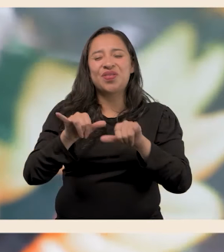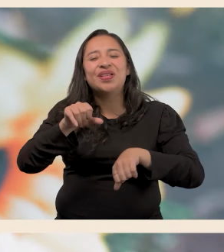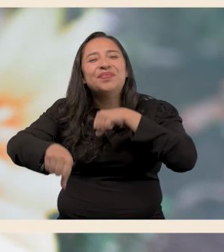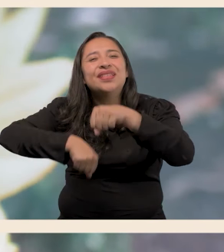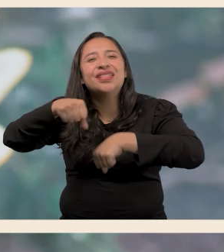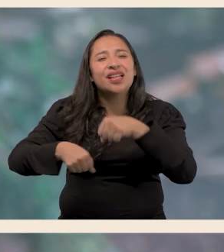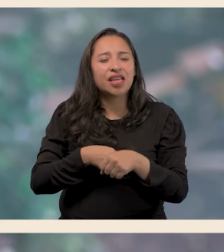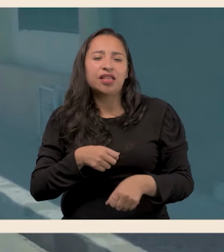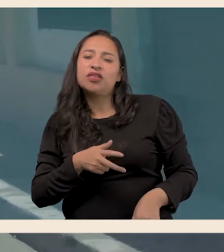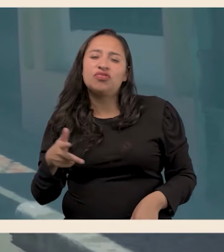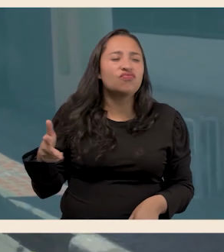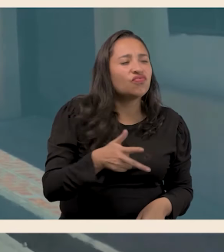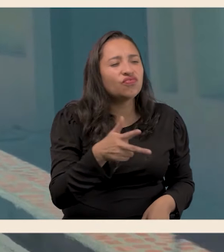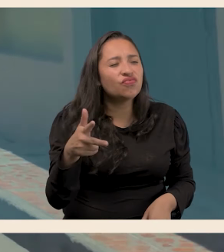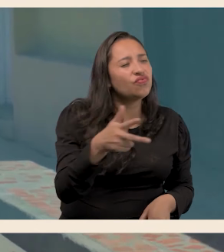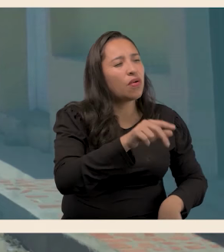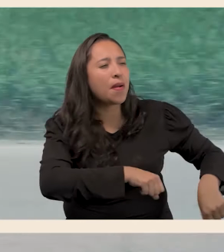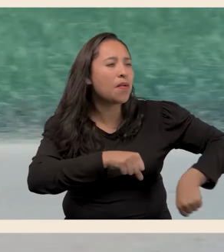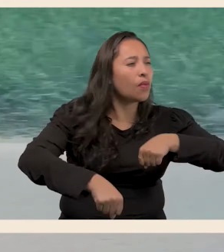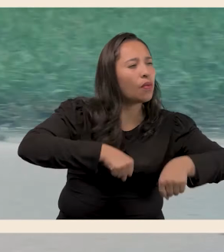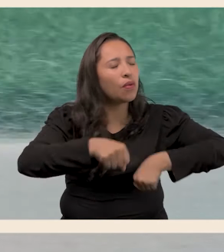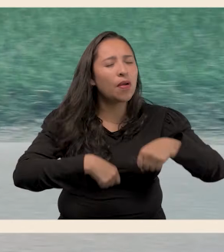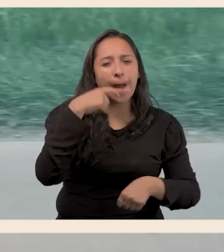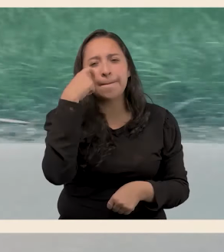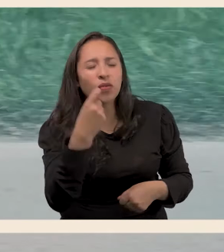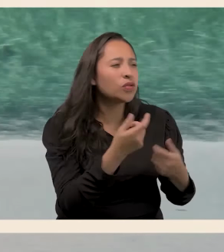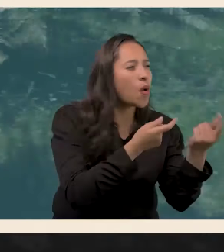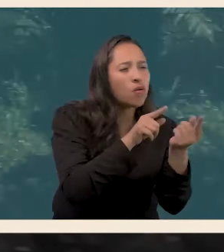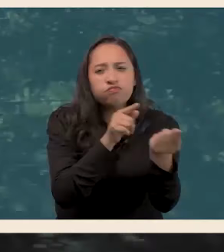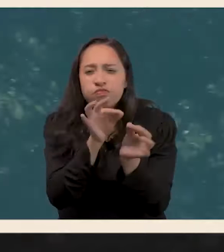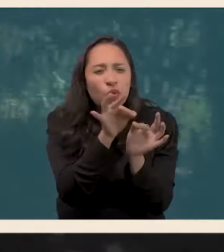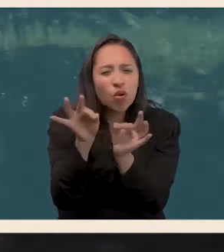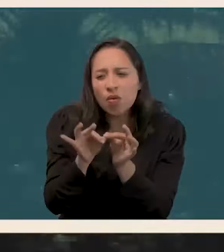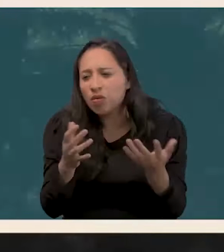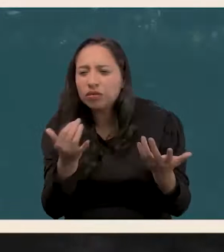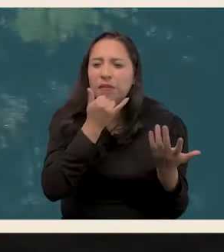el pueblo, ir a los pueblos cercanos.